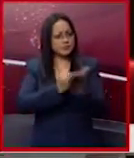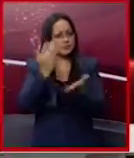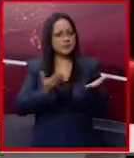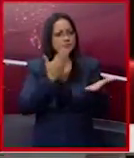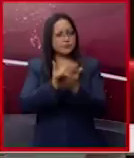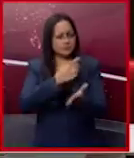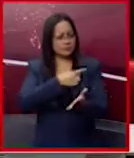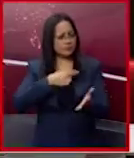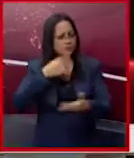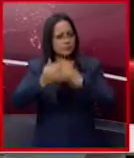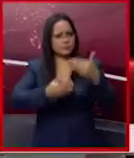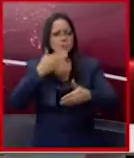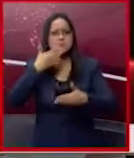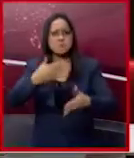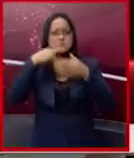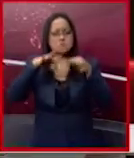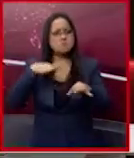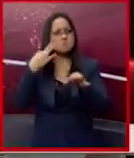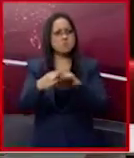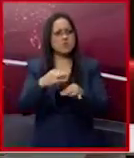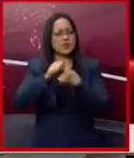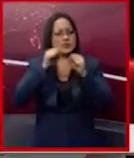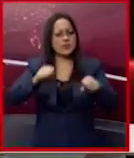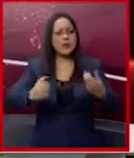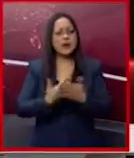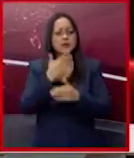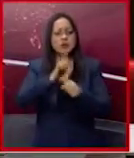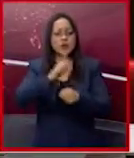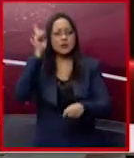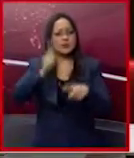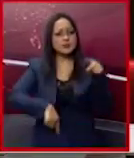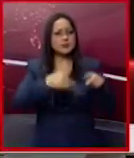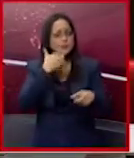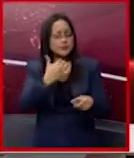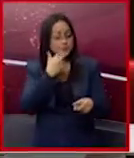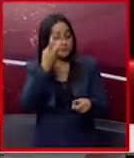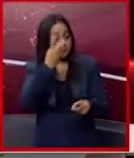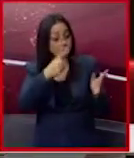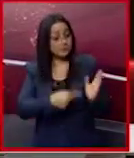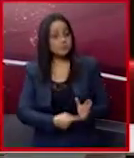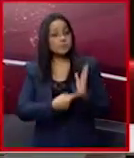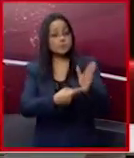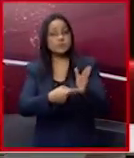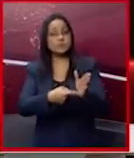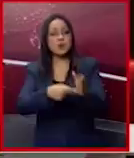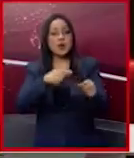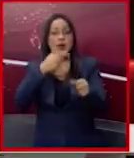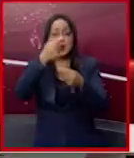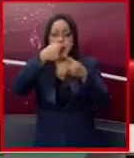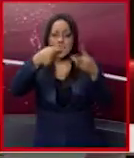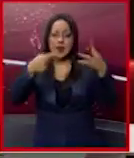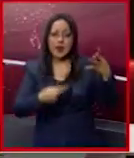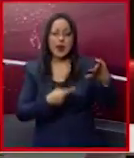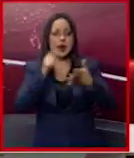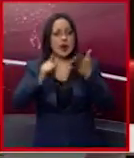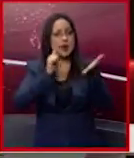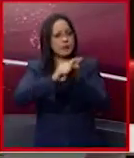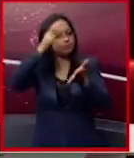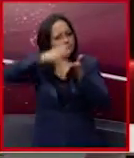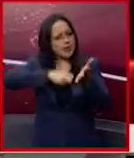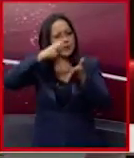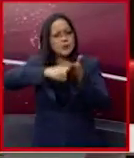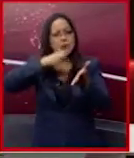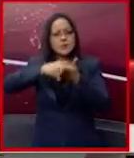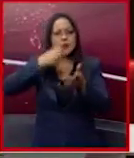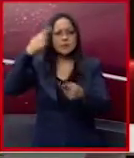correcta implementación del Sistema Nacional Anticorrupción, toda vez que el mismo modifica cada una de las leyes que establecen